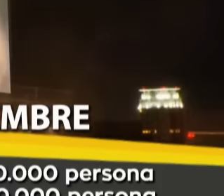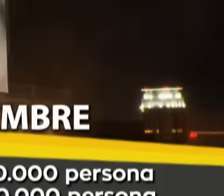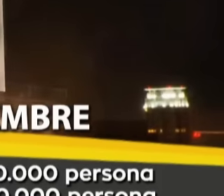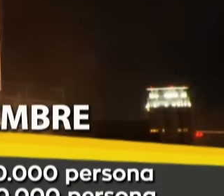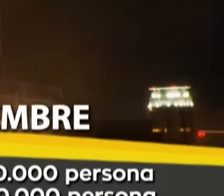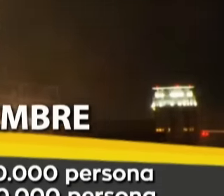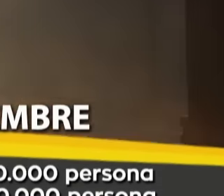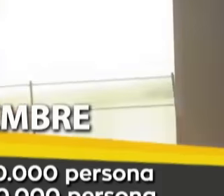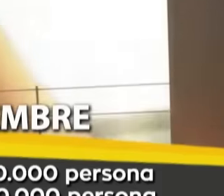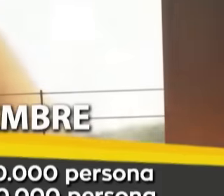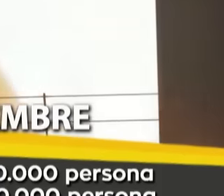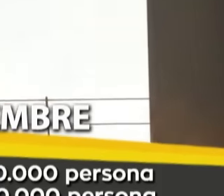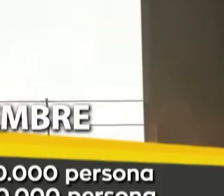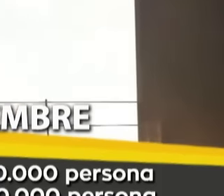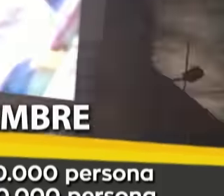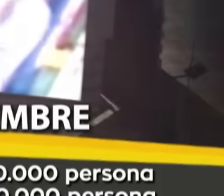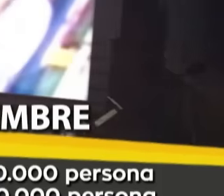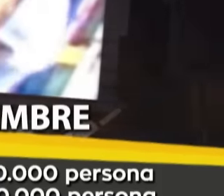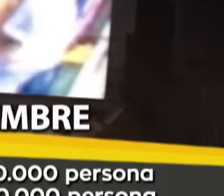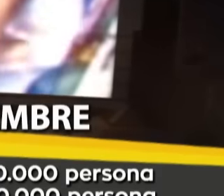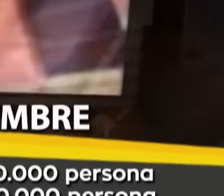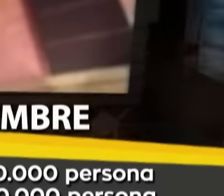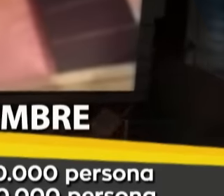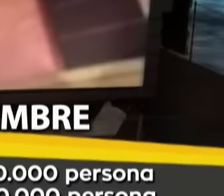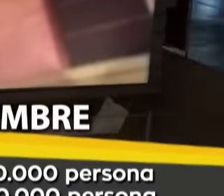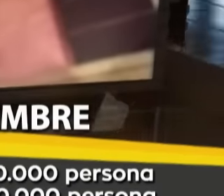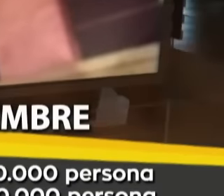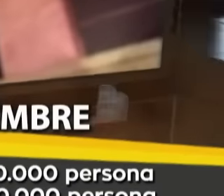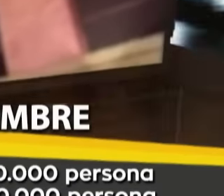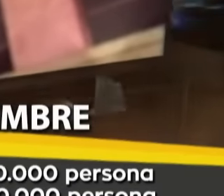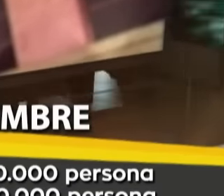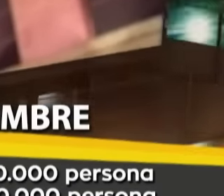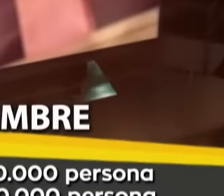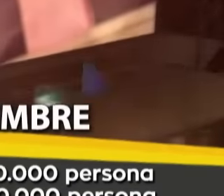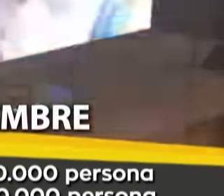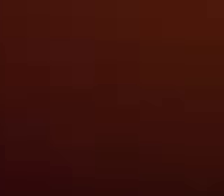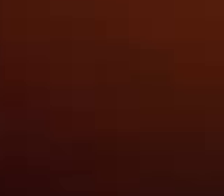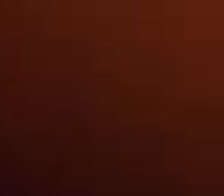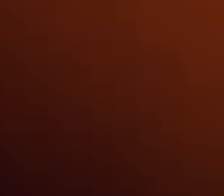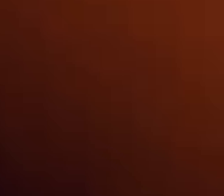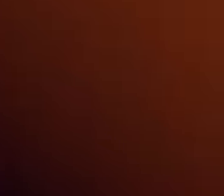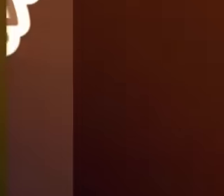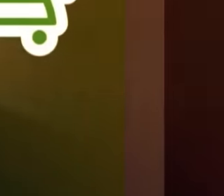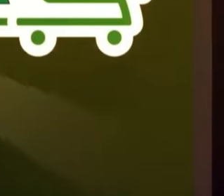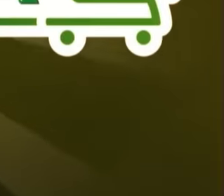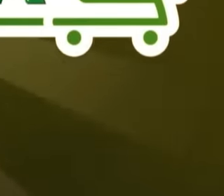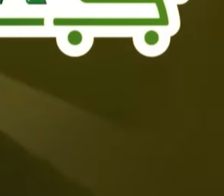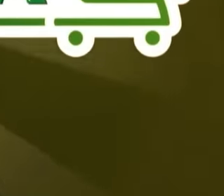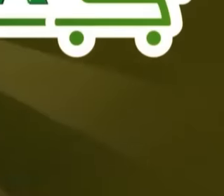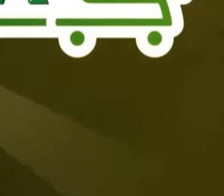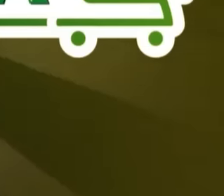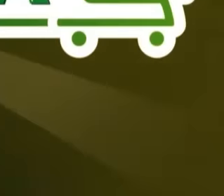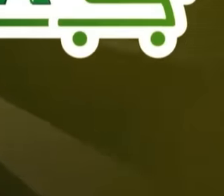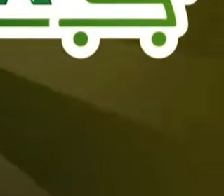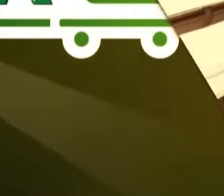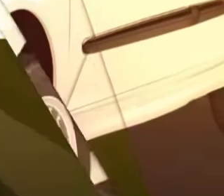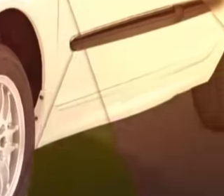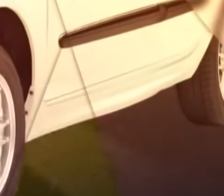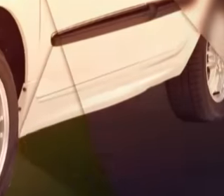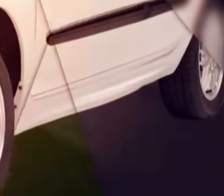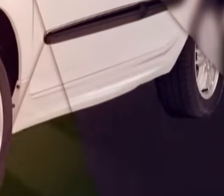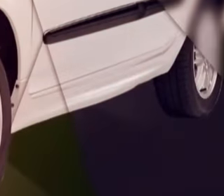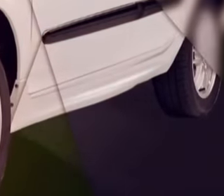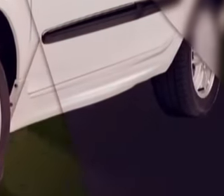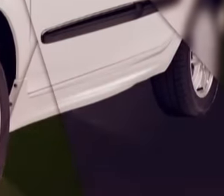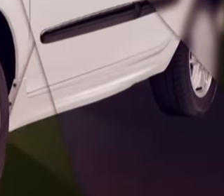Este 17 de diciembre a las 8 de la noche, Salón Cusiana. Preventa hasta el 11 de diciembre. Autoservicio La Quinta sortea un espectacular